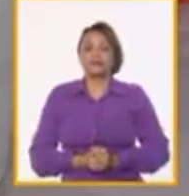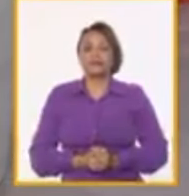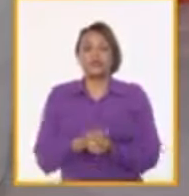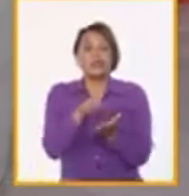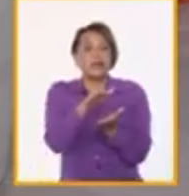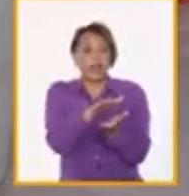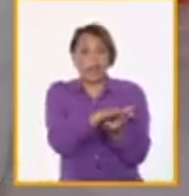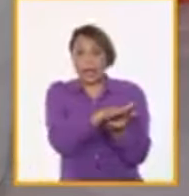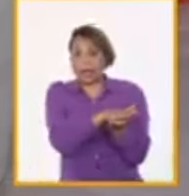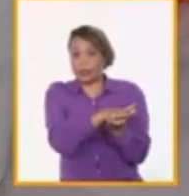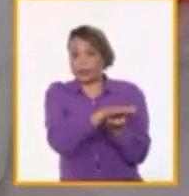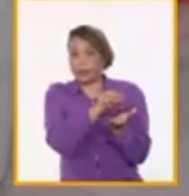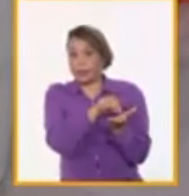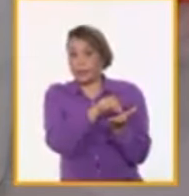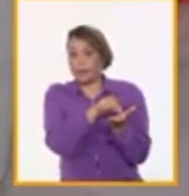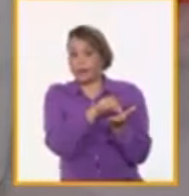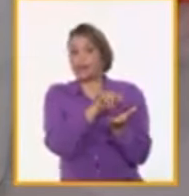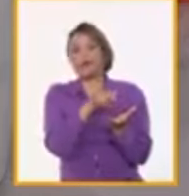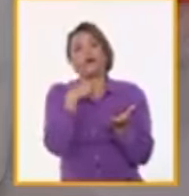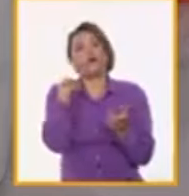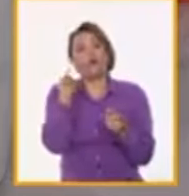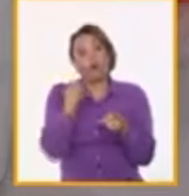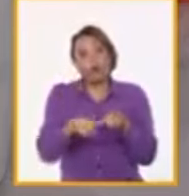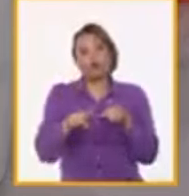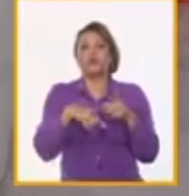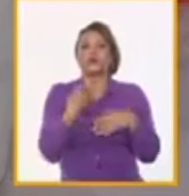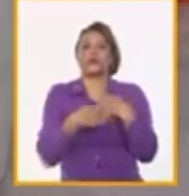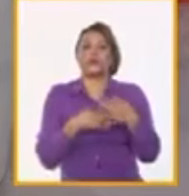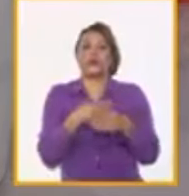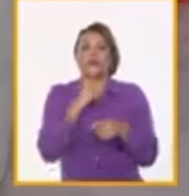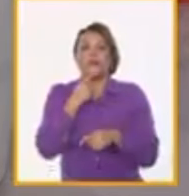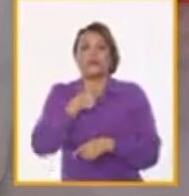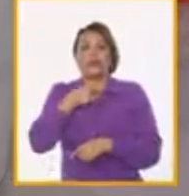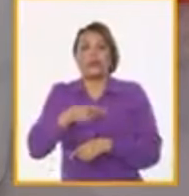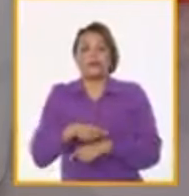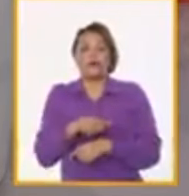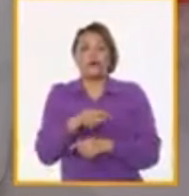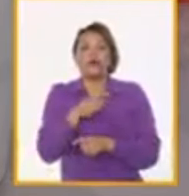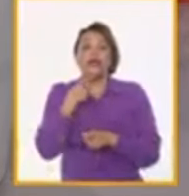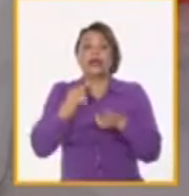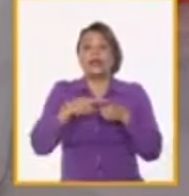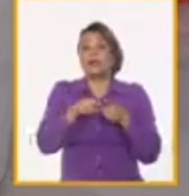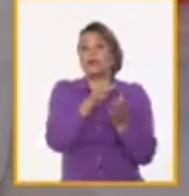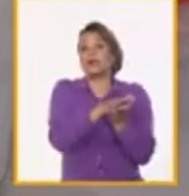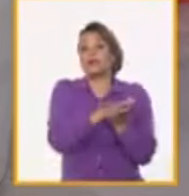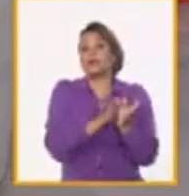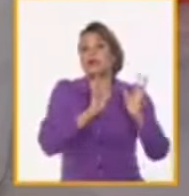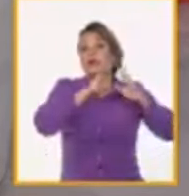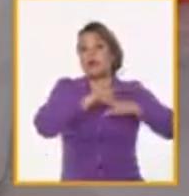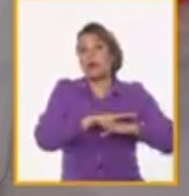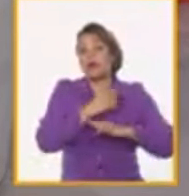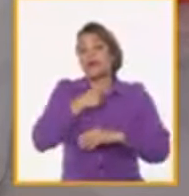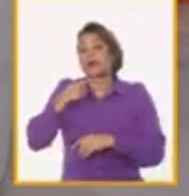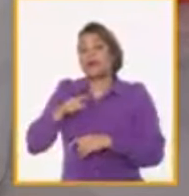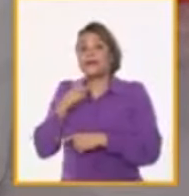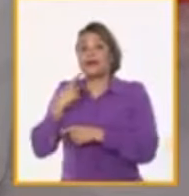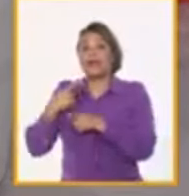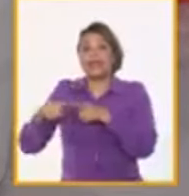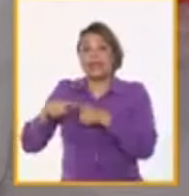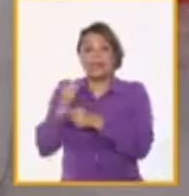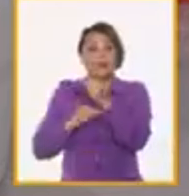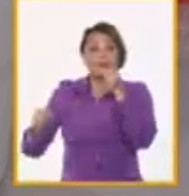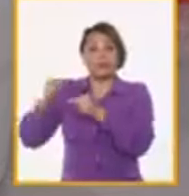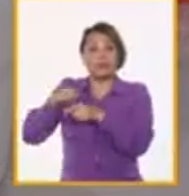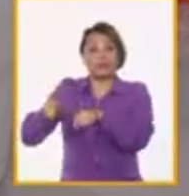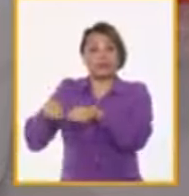también nos trae otro problema, que al no tener equipo de reserva, cuando se rompe el equipo principal, hasta